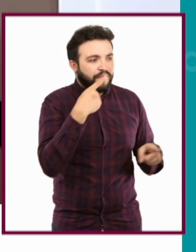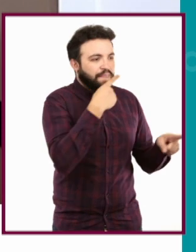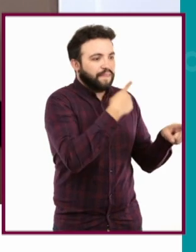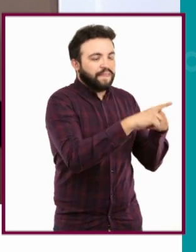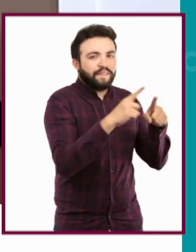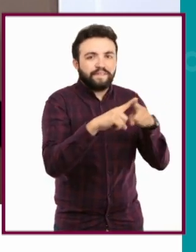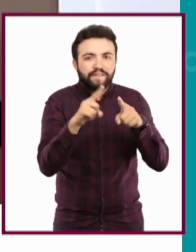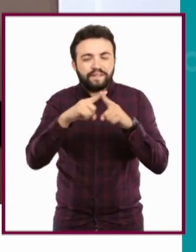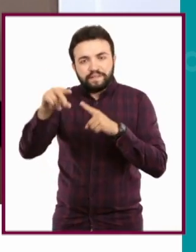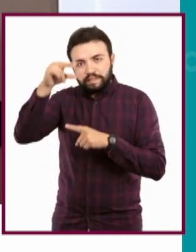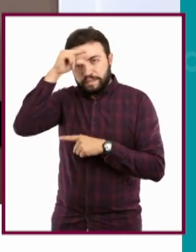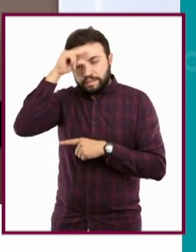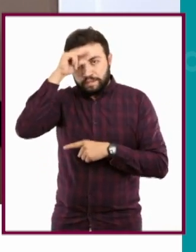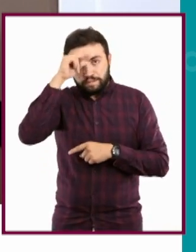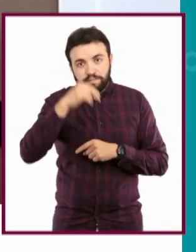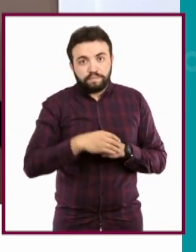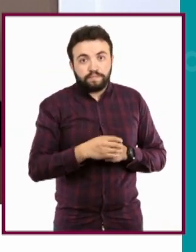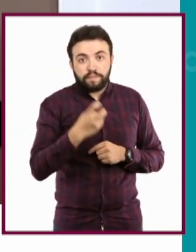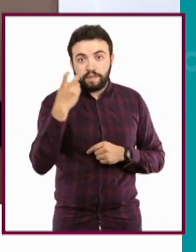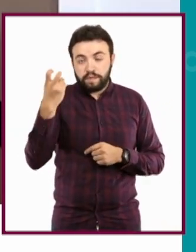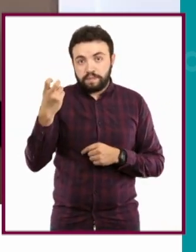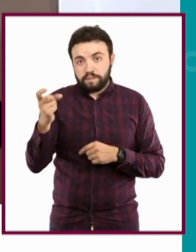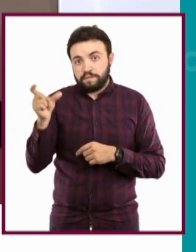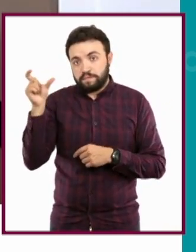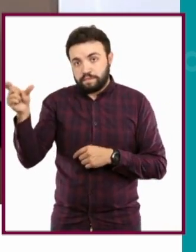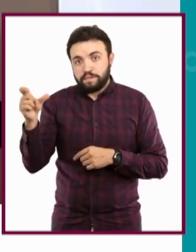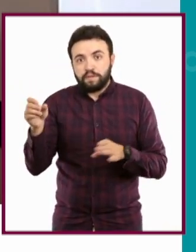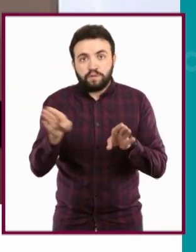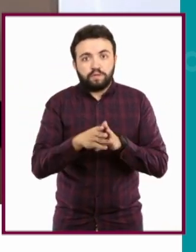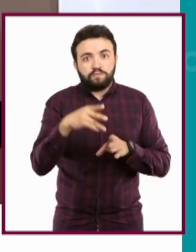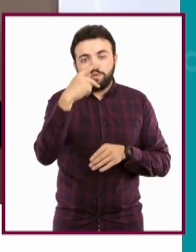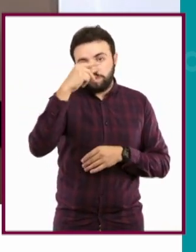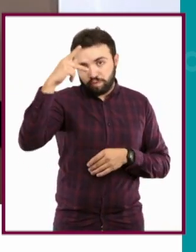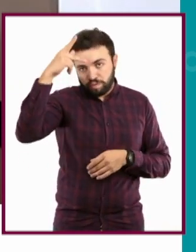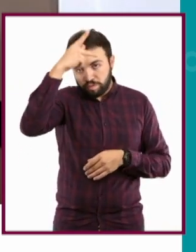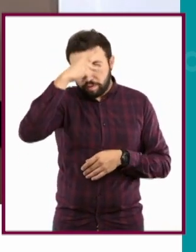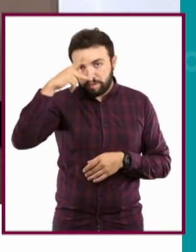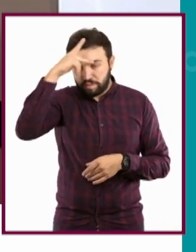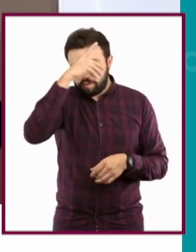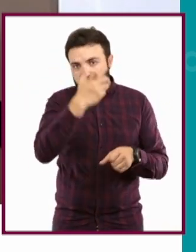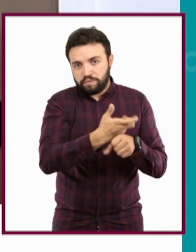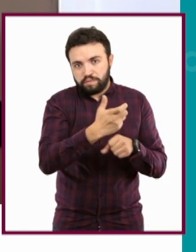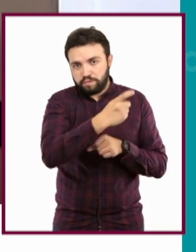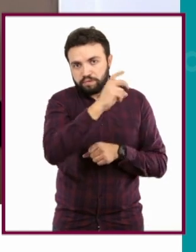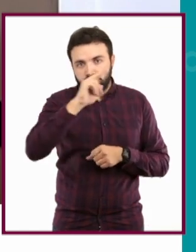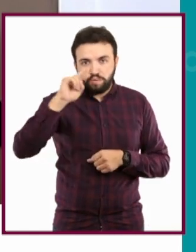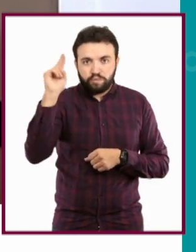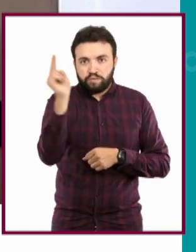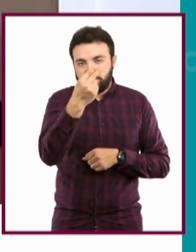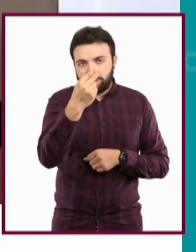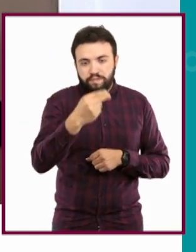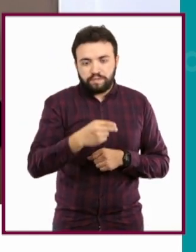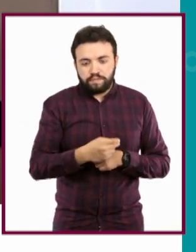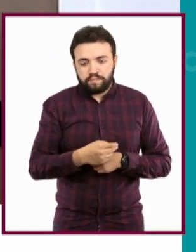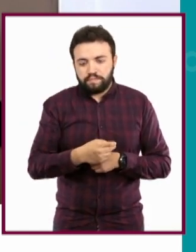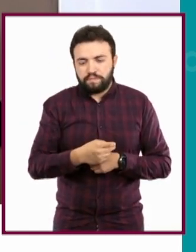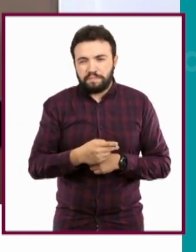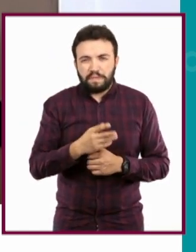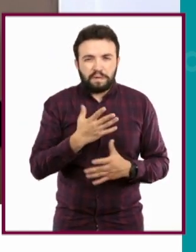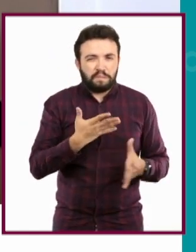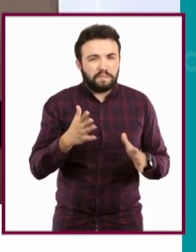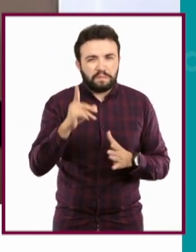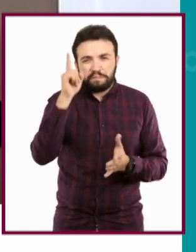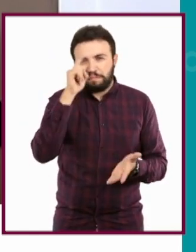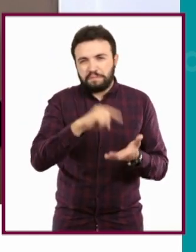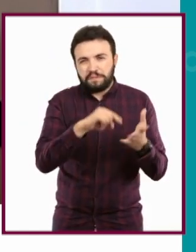Esta teoría fue desarrollada por Howard Gardner, un neuropsicólogo estadounidense de la Universidad de Harvard, por ahí